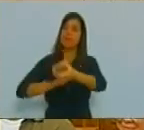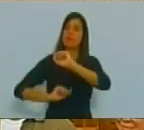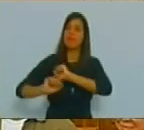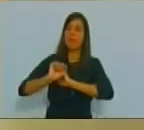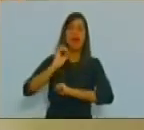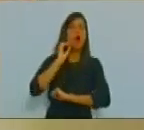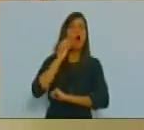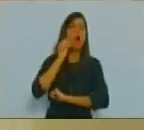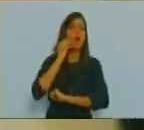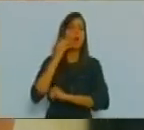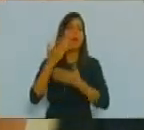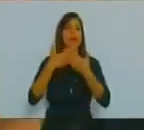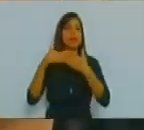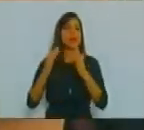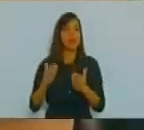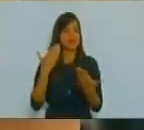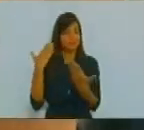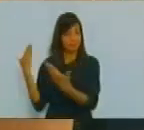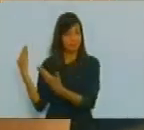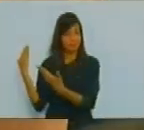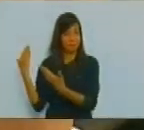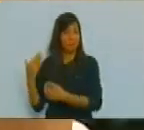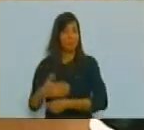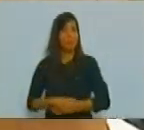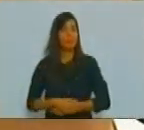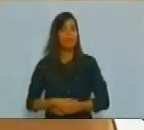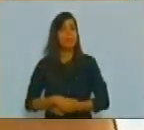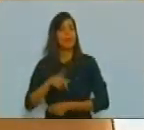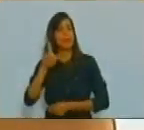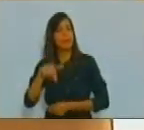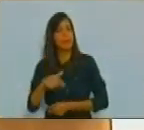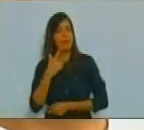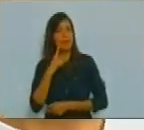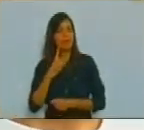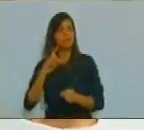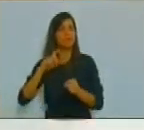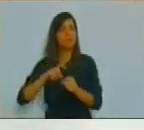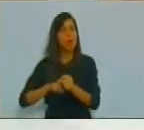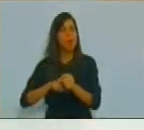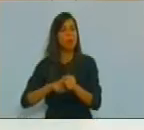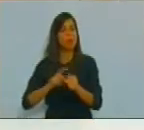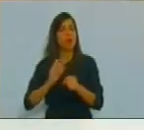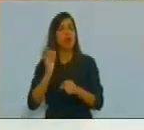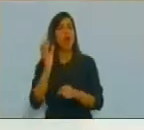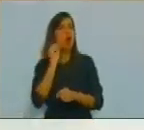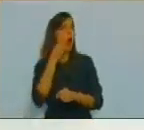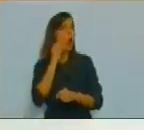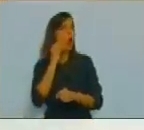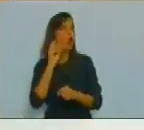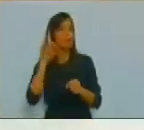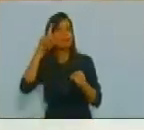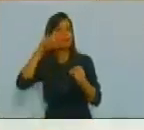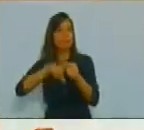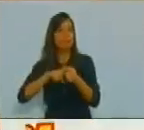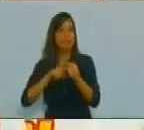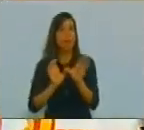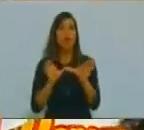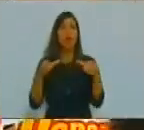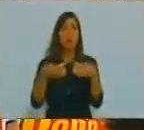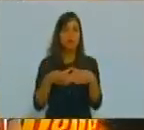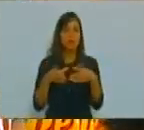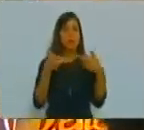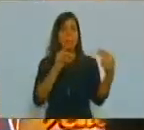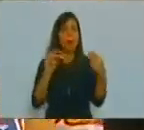juventud y los estudiantes y me refería presidenta en la inclusión del órgano superior de la juventud en esa